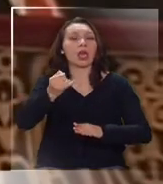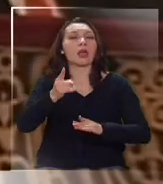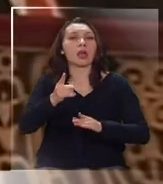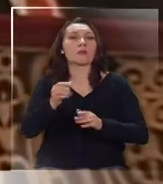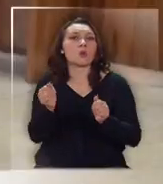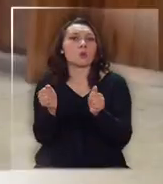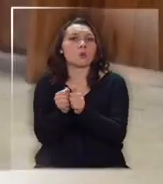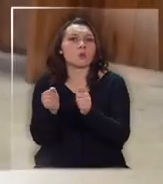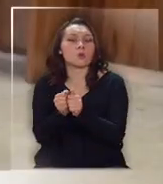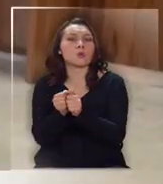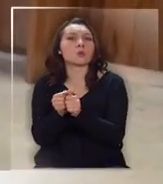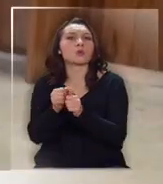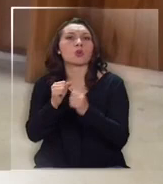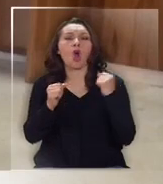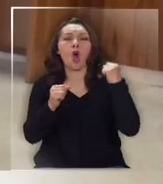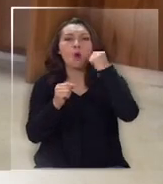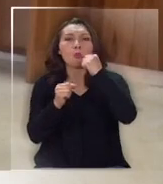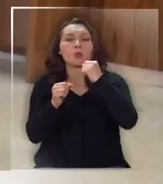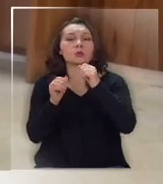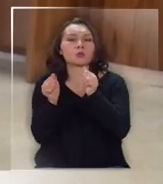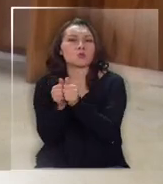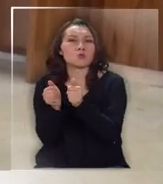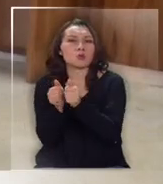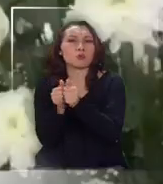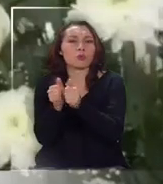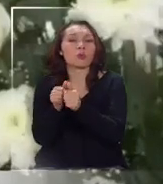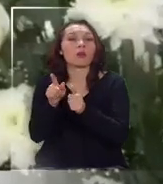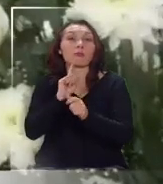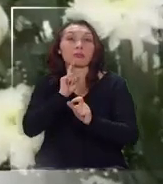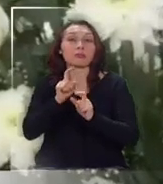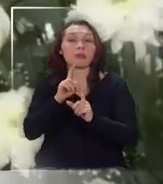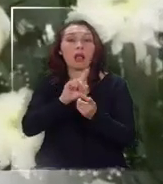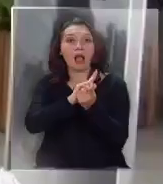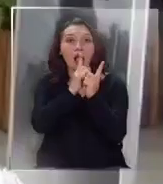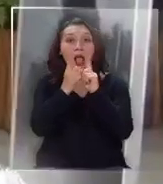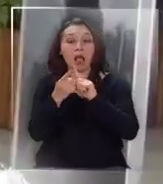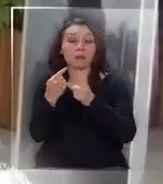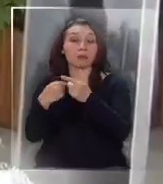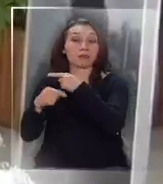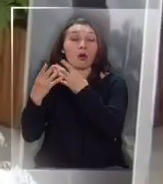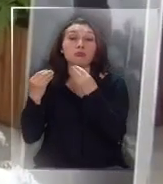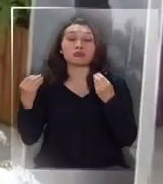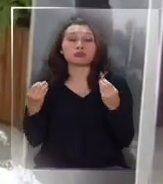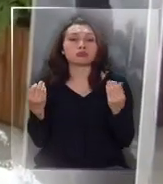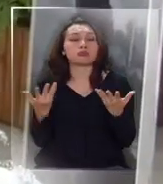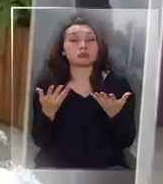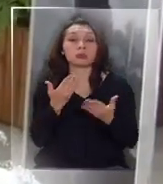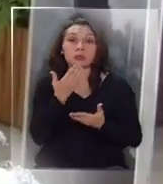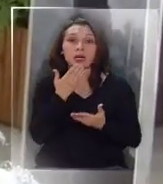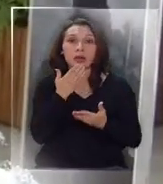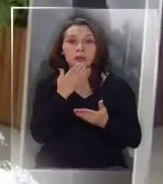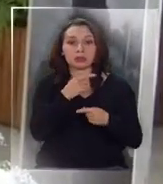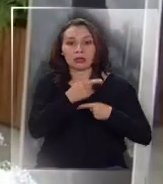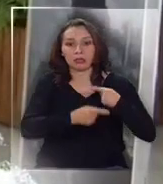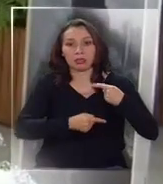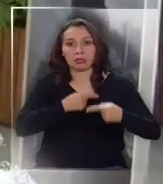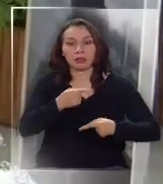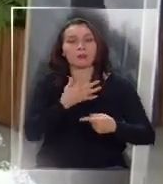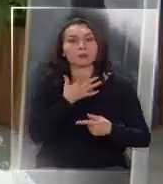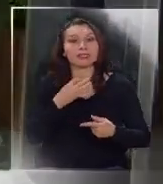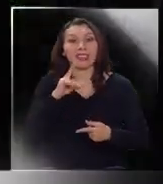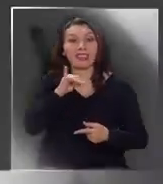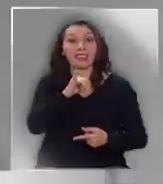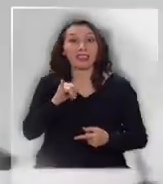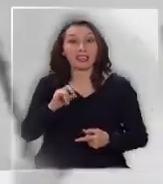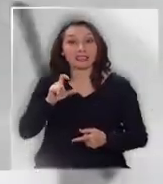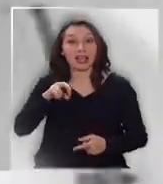amamantado por la ubre del Partido Comunista, agregan los críticos. Un cambio histórico por muchos motivos, incluso generacionales, y es que